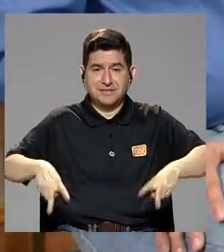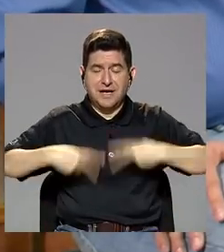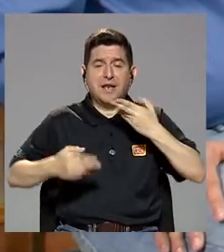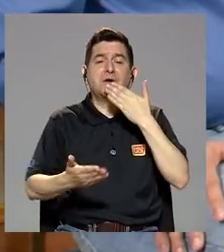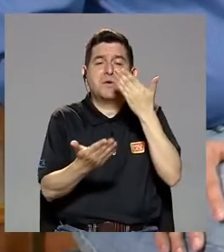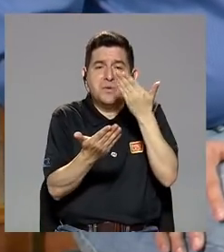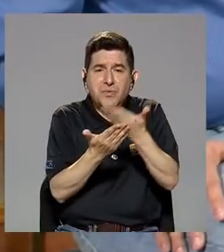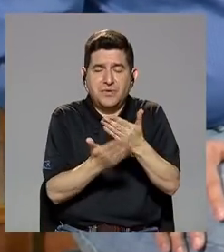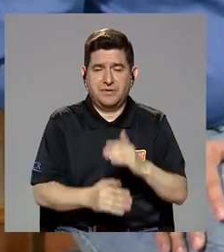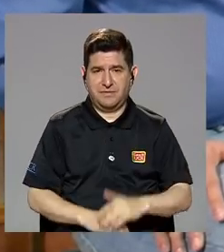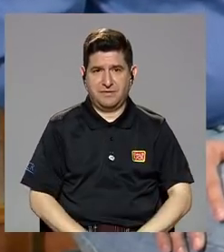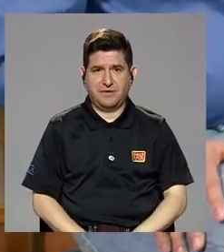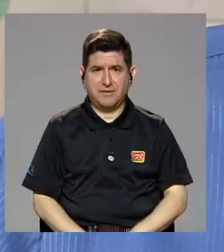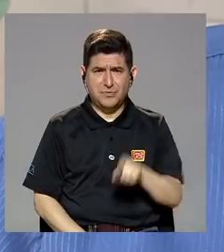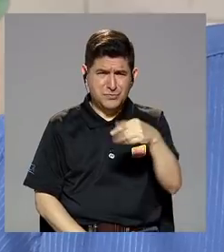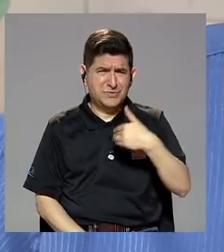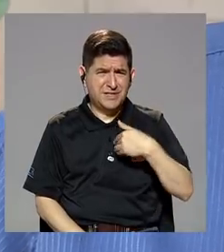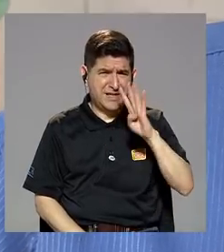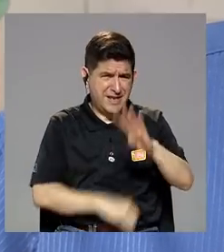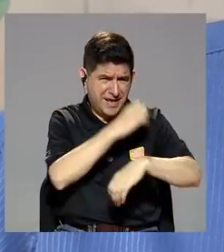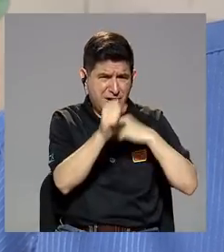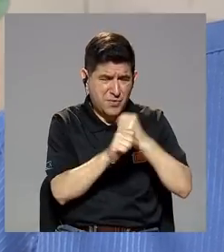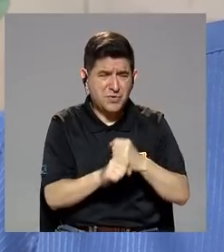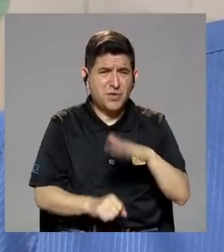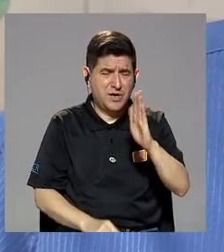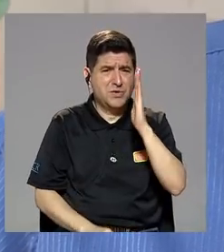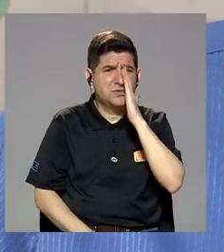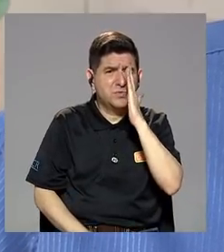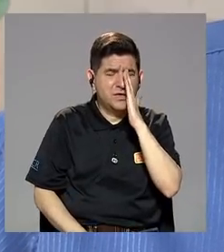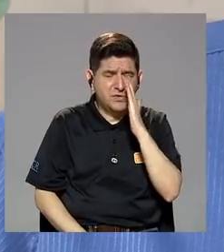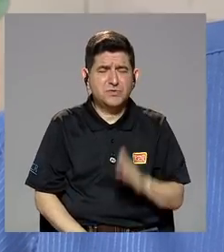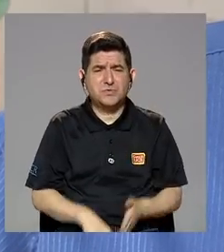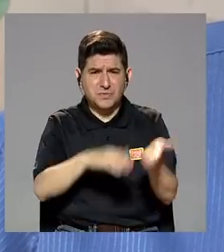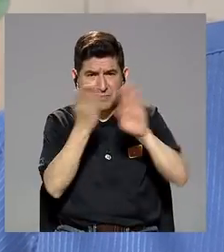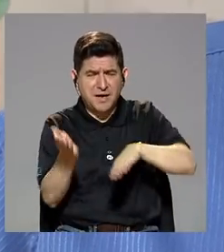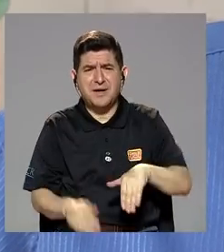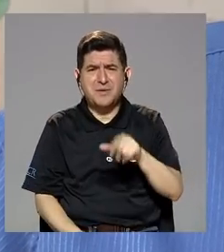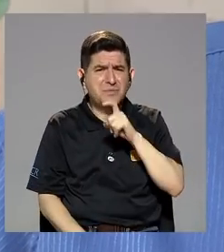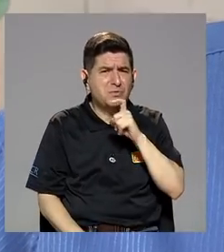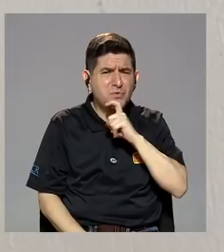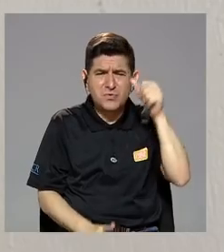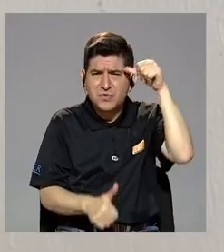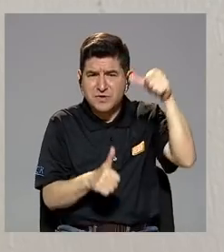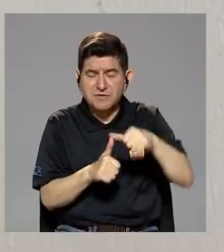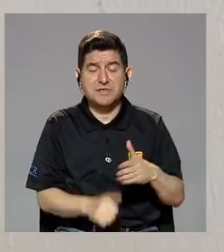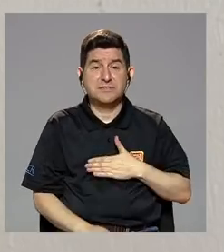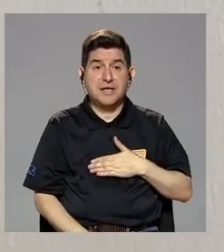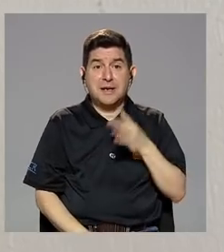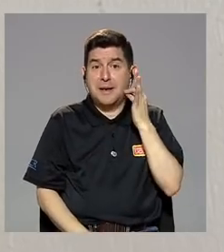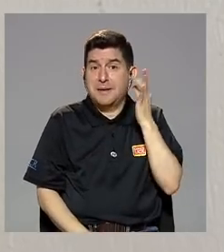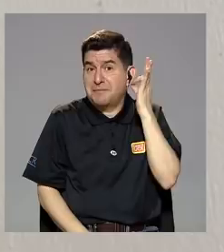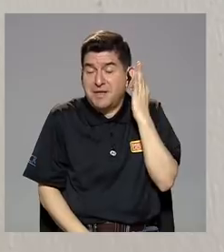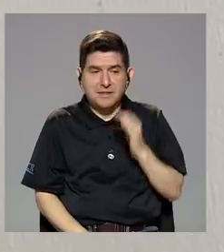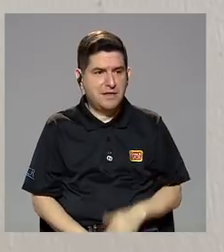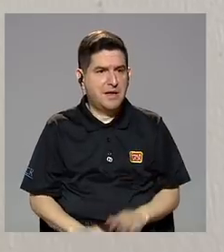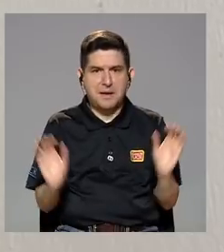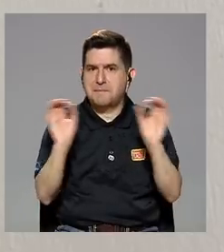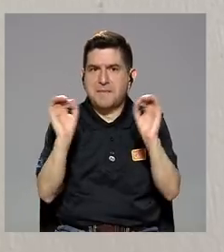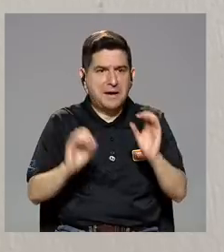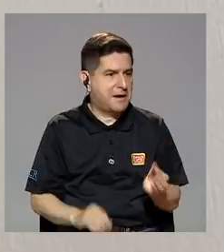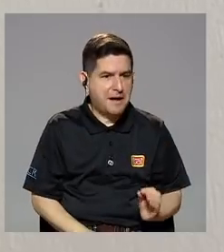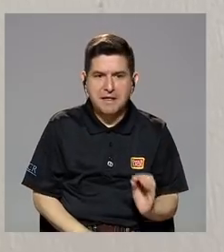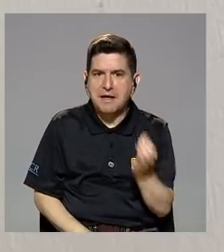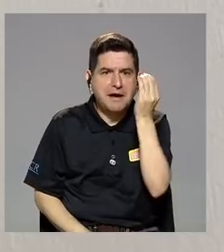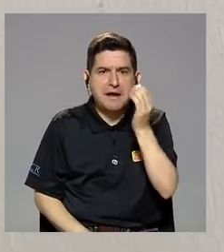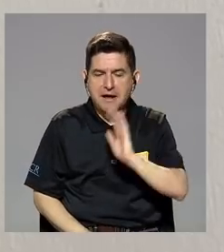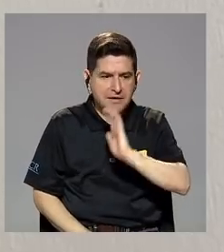ponerme porque para esto es difícil tenía cuatro años cuando falleció recordar la inclusión y además mi tía sin ninguna experiencia de escribir chicos ni mucho